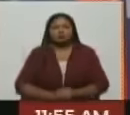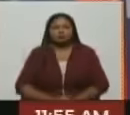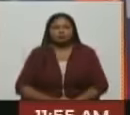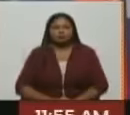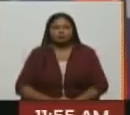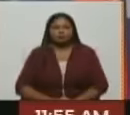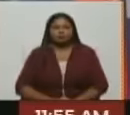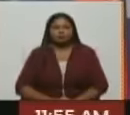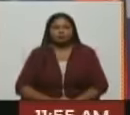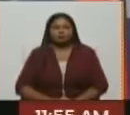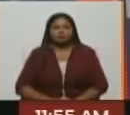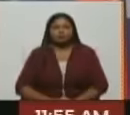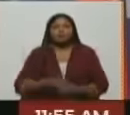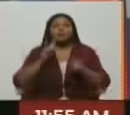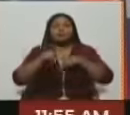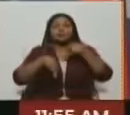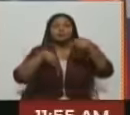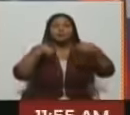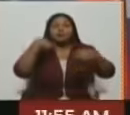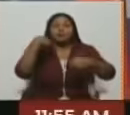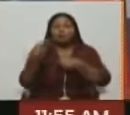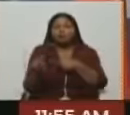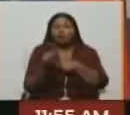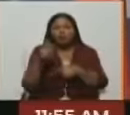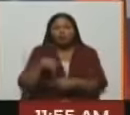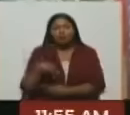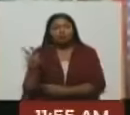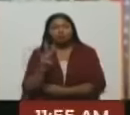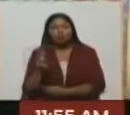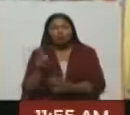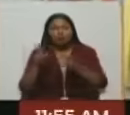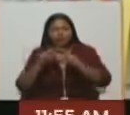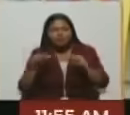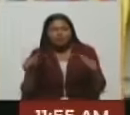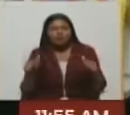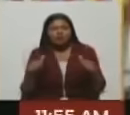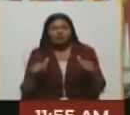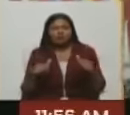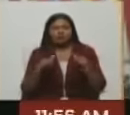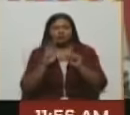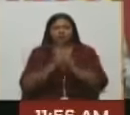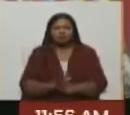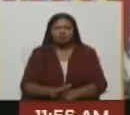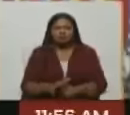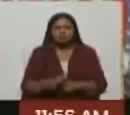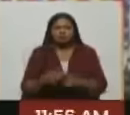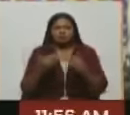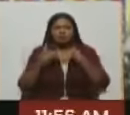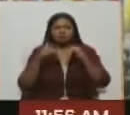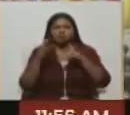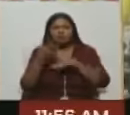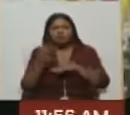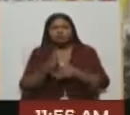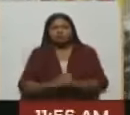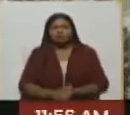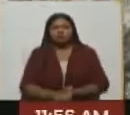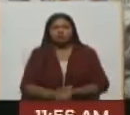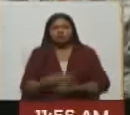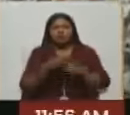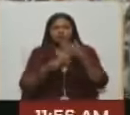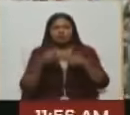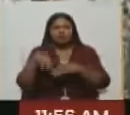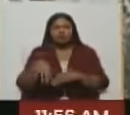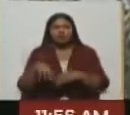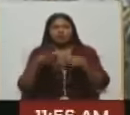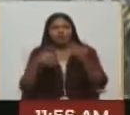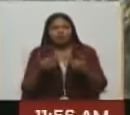Luego que han buscado que Venezuela sea una tierra arrasada, similar a lo que ha hecho el Estado